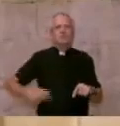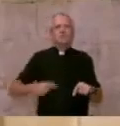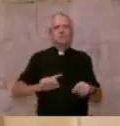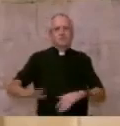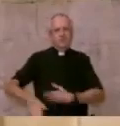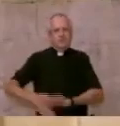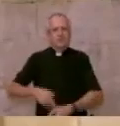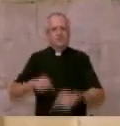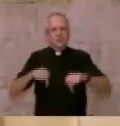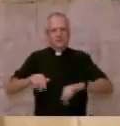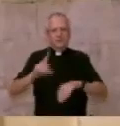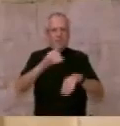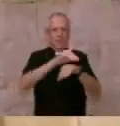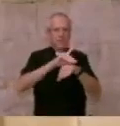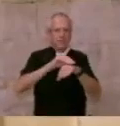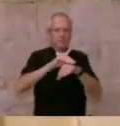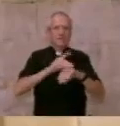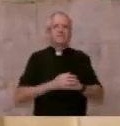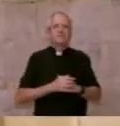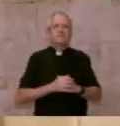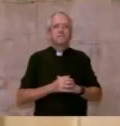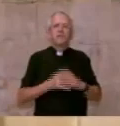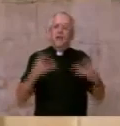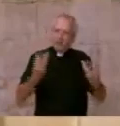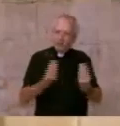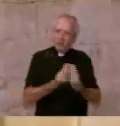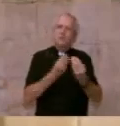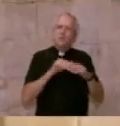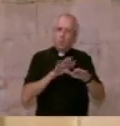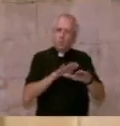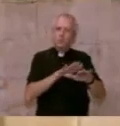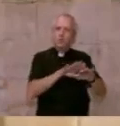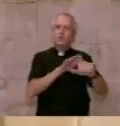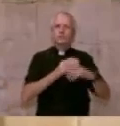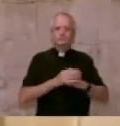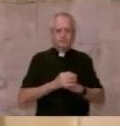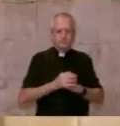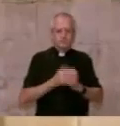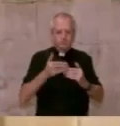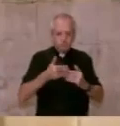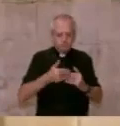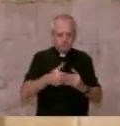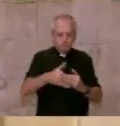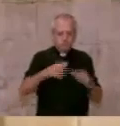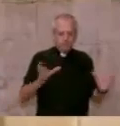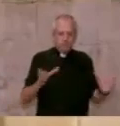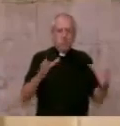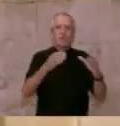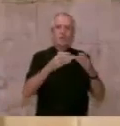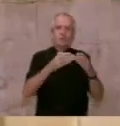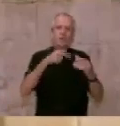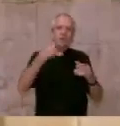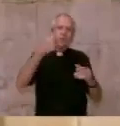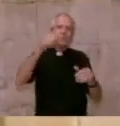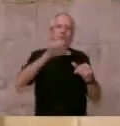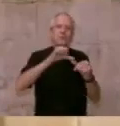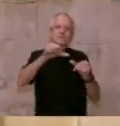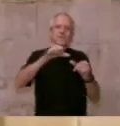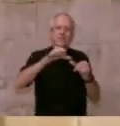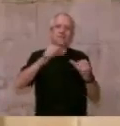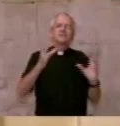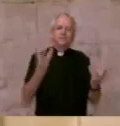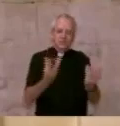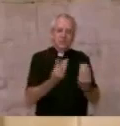seminarista de esta diócesis tortosina. Haremos camino juntos. D'aquí poques setmanes. En breve